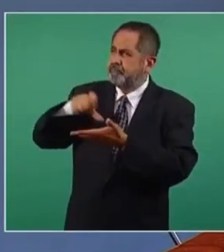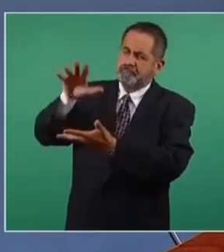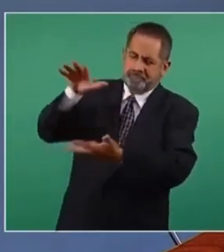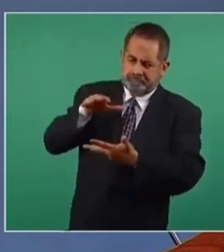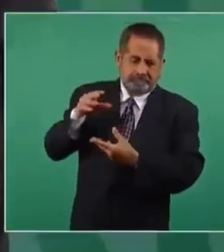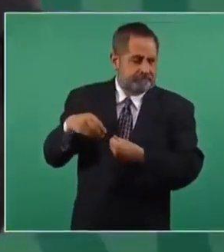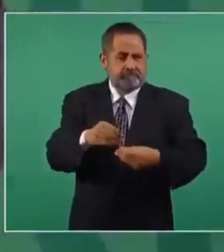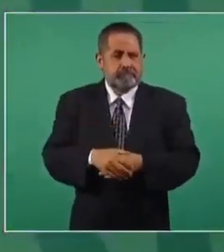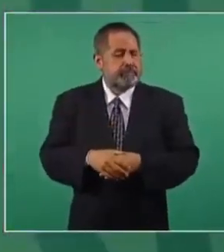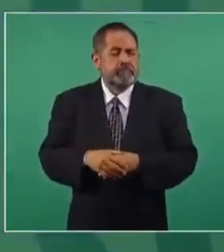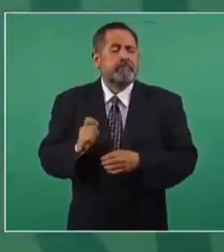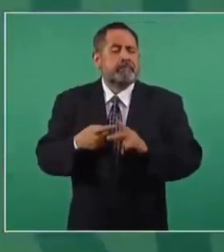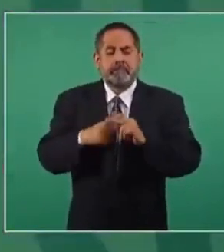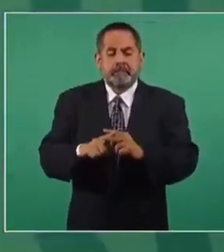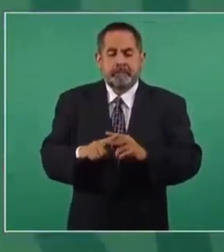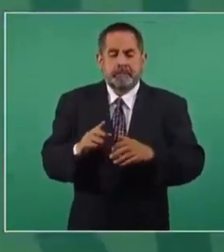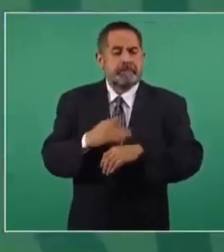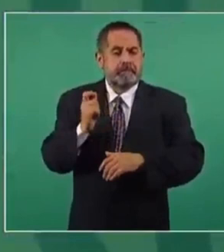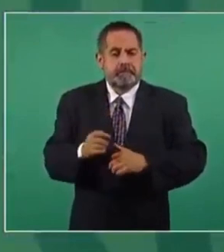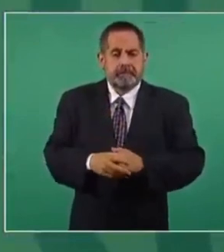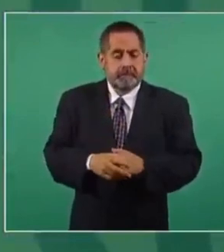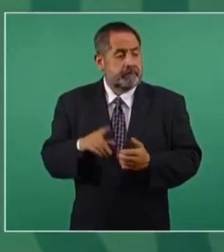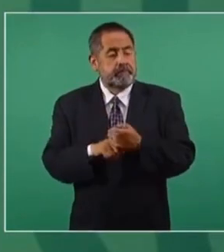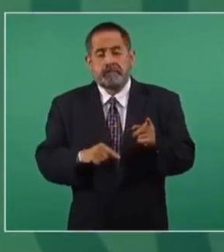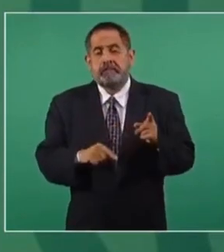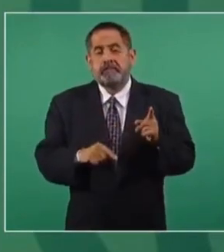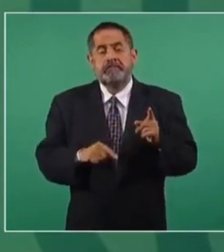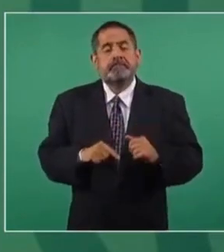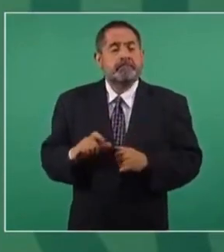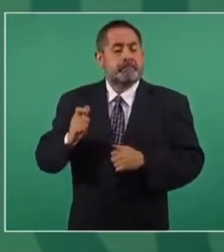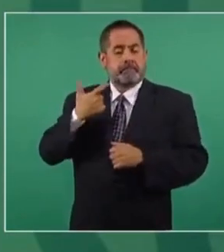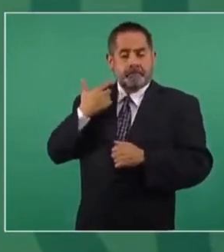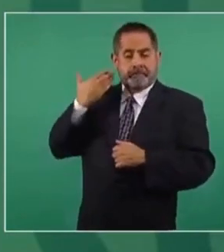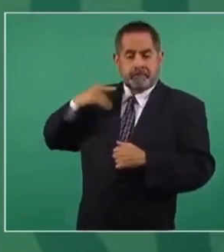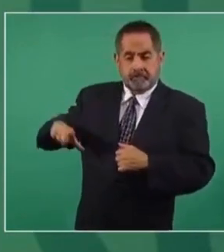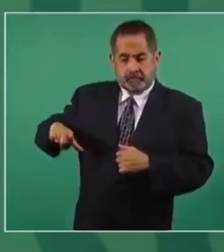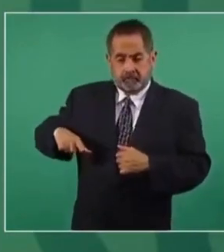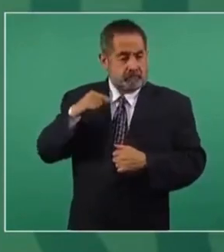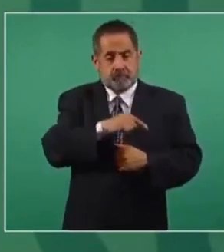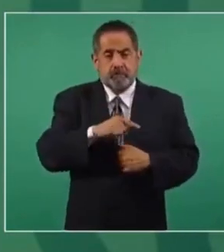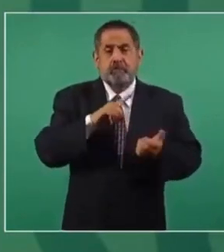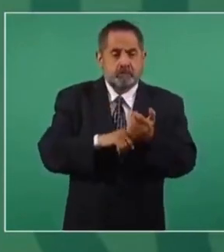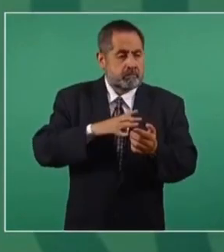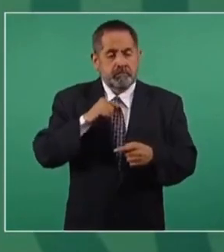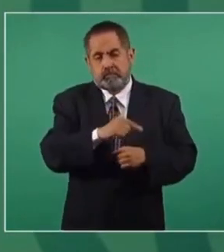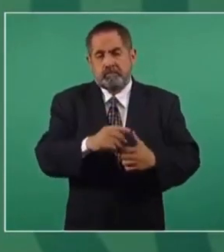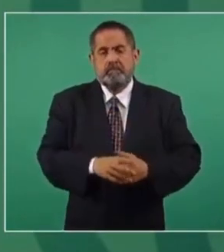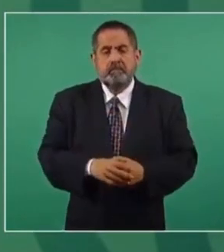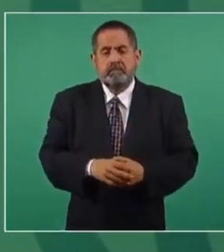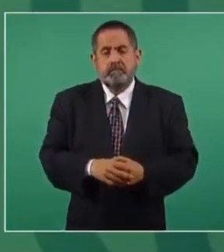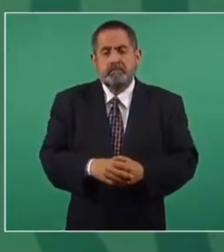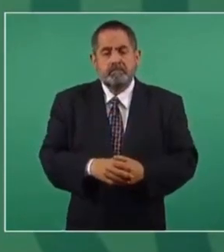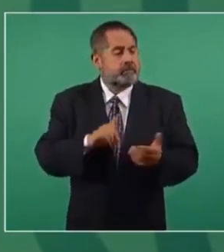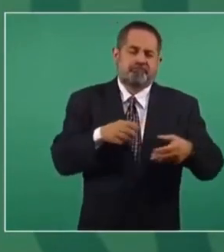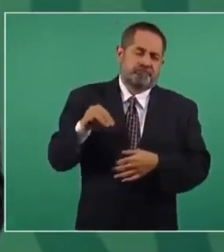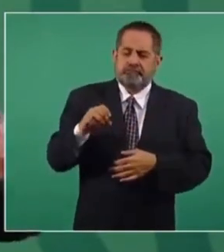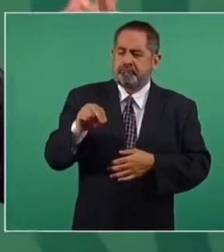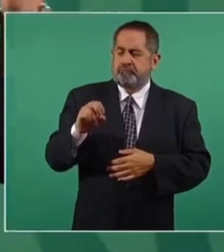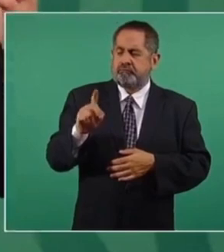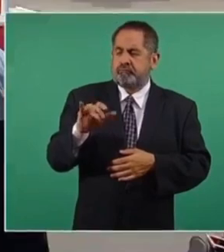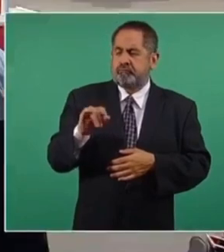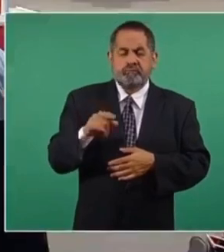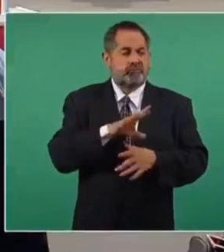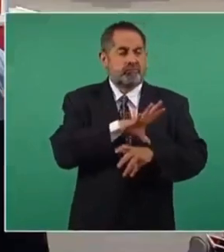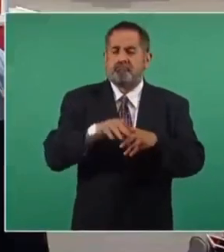Todo esto se origina porque en el gobierno anterior había un monopolio que